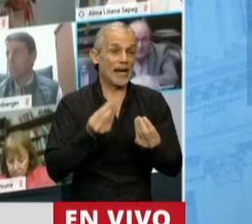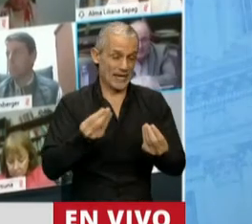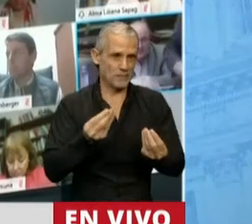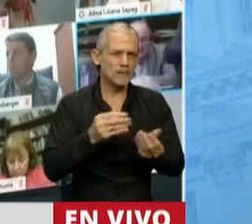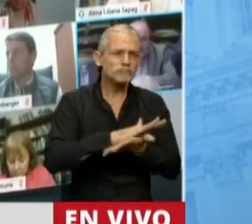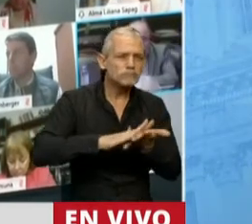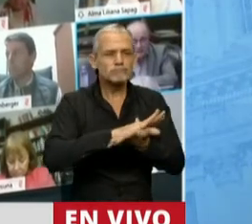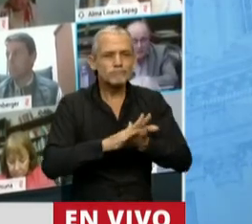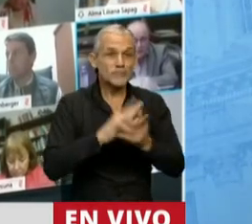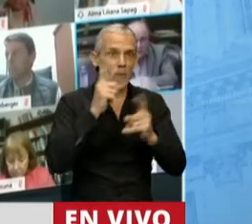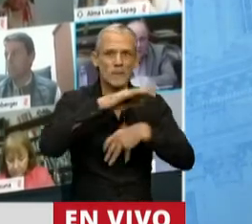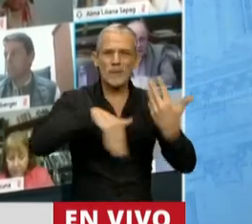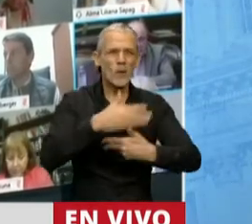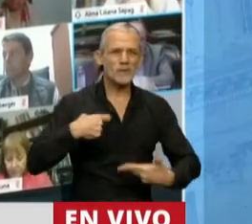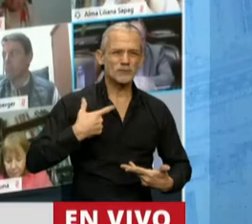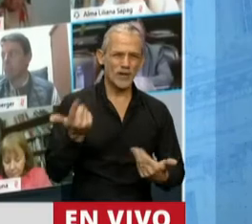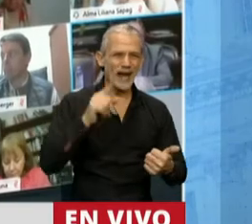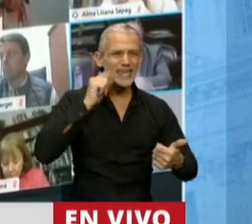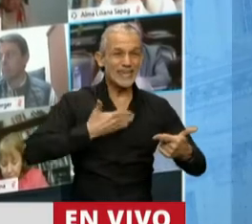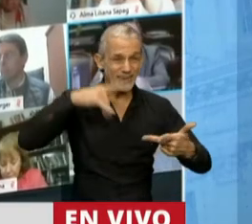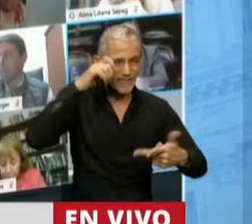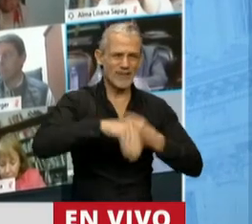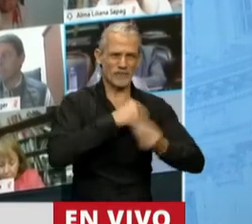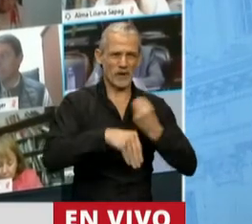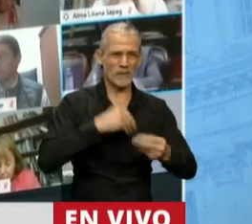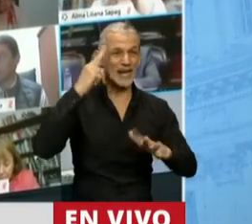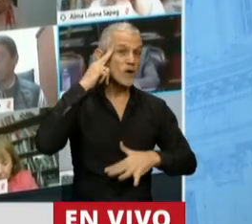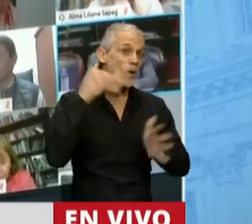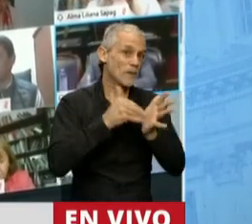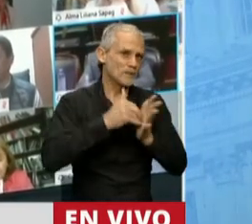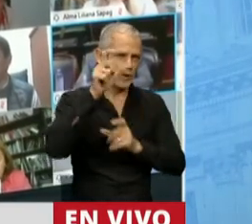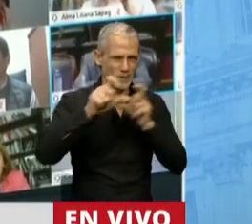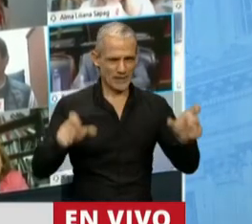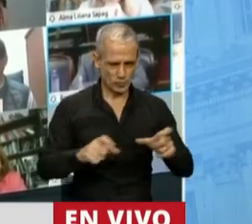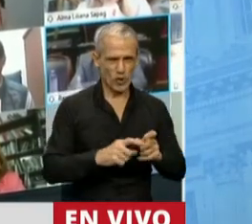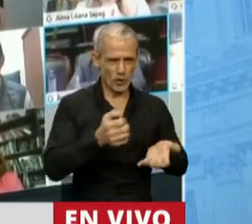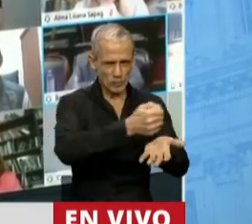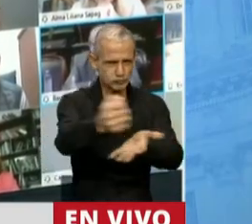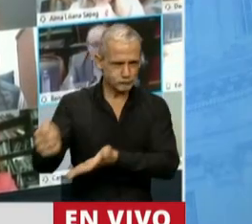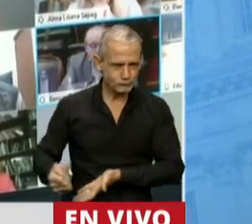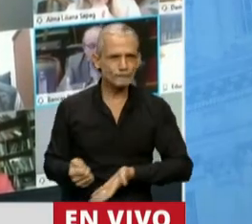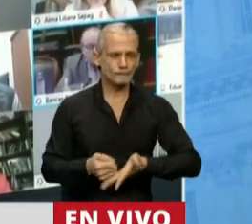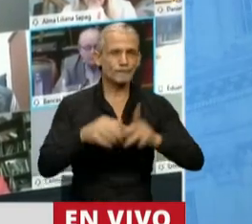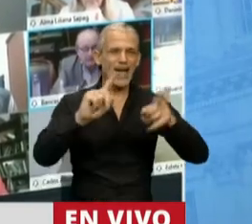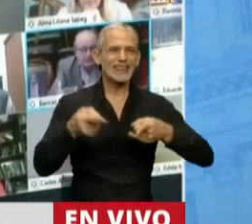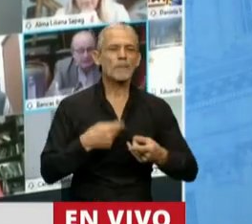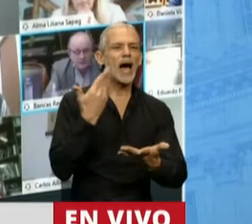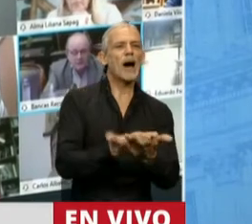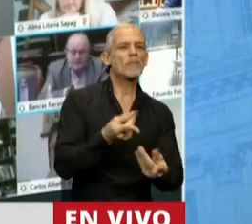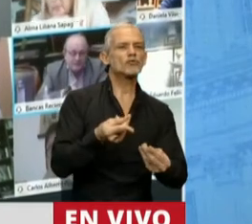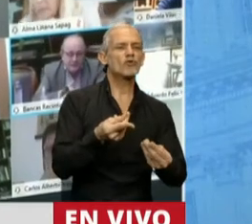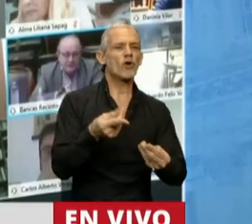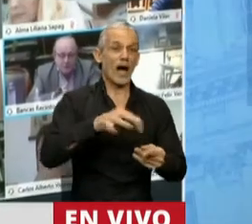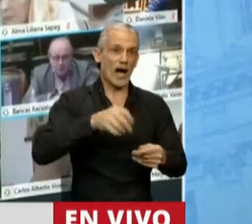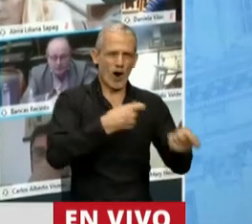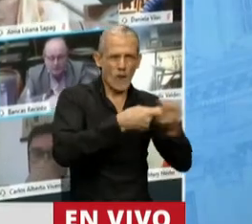social a la pandemia no el ingreso familiar de emergencia son 9 millones de beneficiarios el del apoyo a los comerciantes